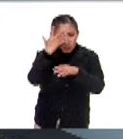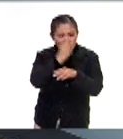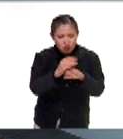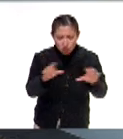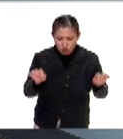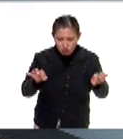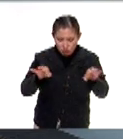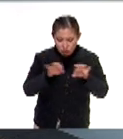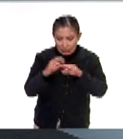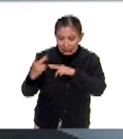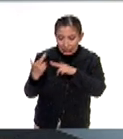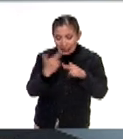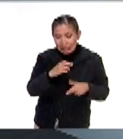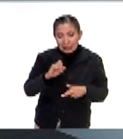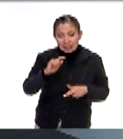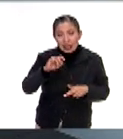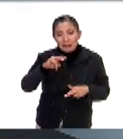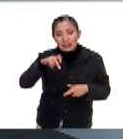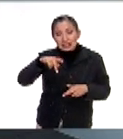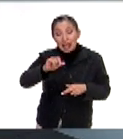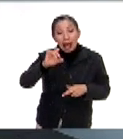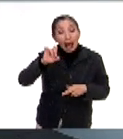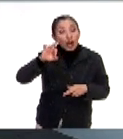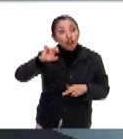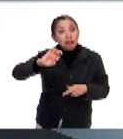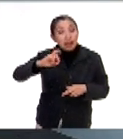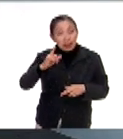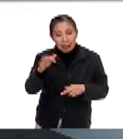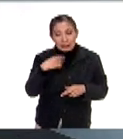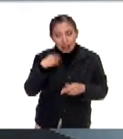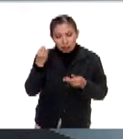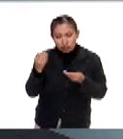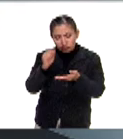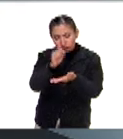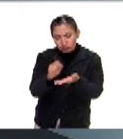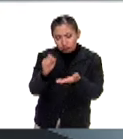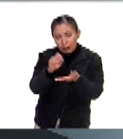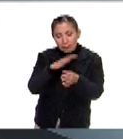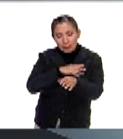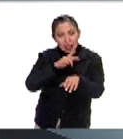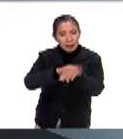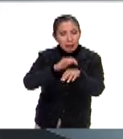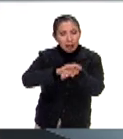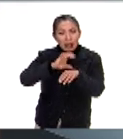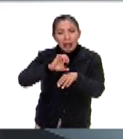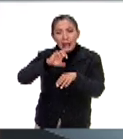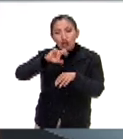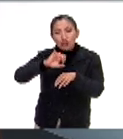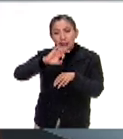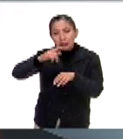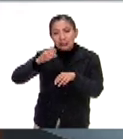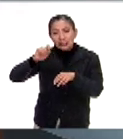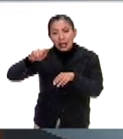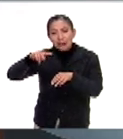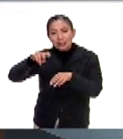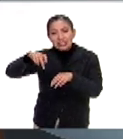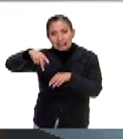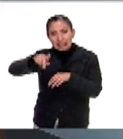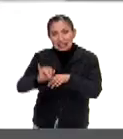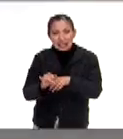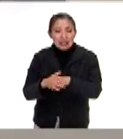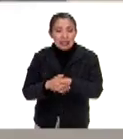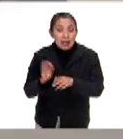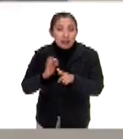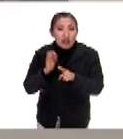bonito que le regala Stravinsky a Carlos Chávez, y entonces le dedica ahí a mi amigo Carlos Chávez Stravinsky.